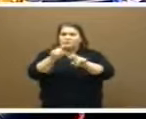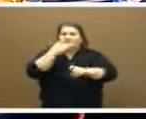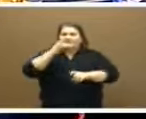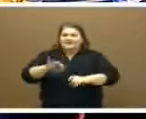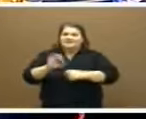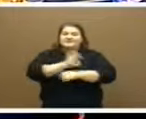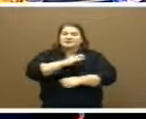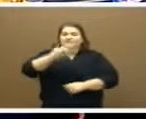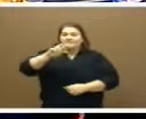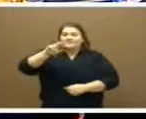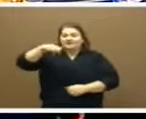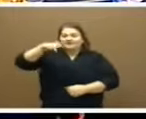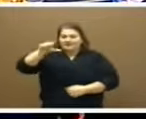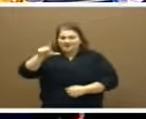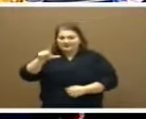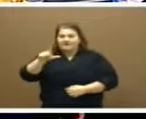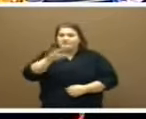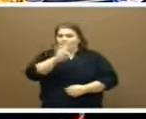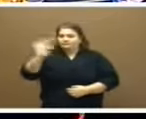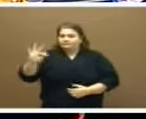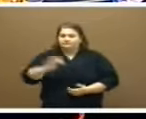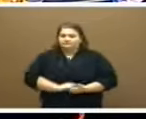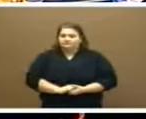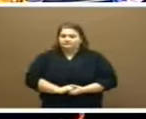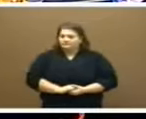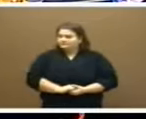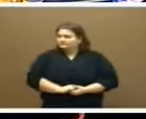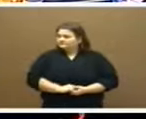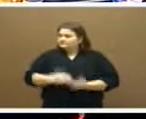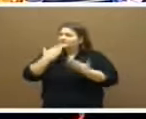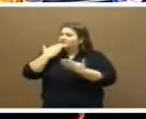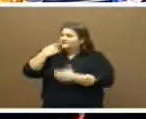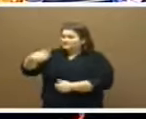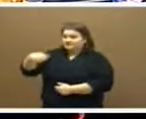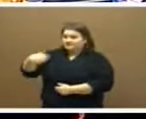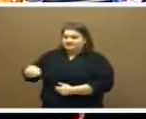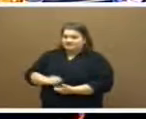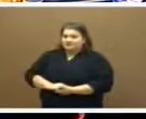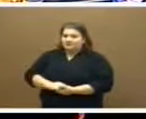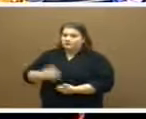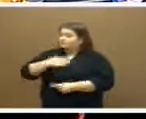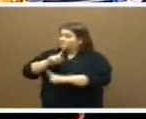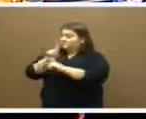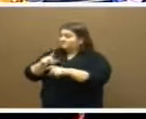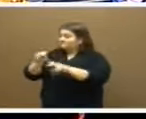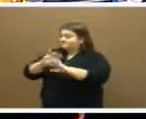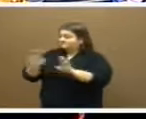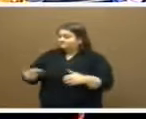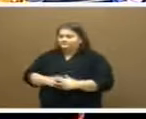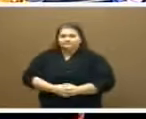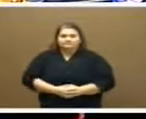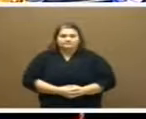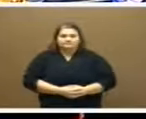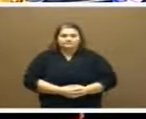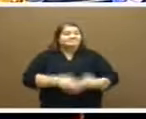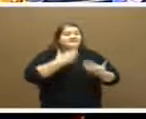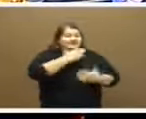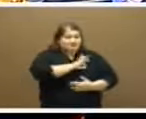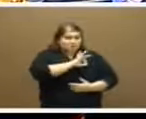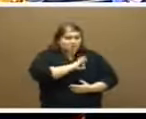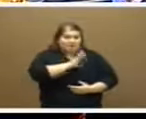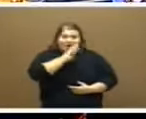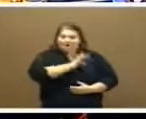señor Bernal Carrión, que tiene la palabra. Sí, gracias, presidente. La doy por formulada. Gracias,